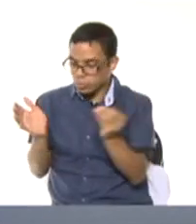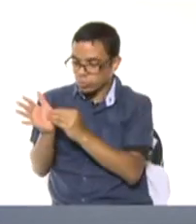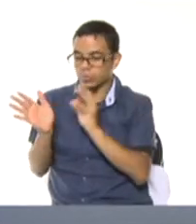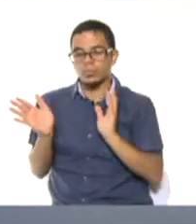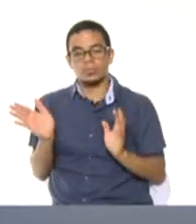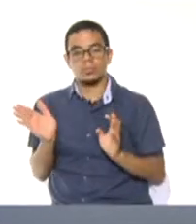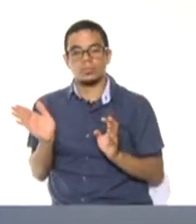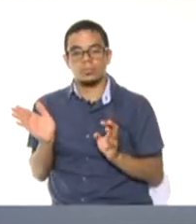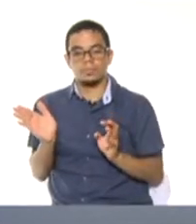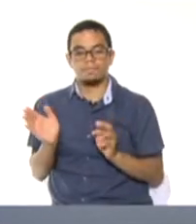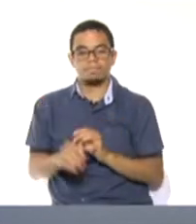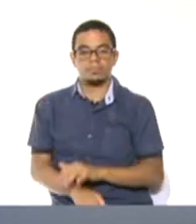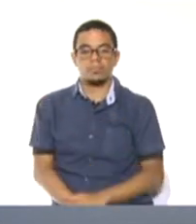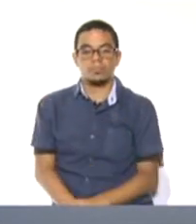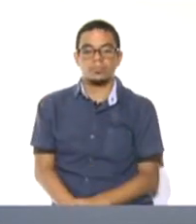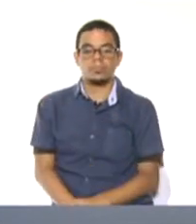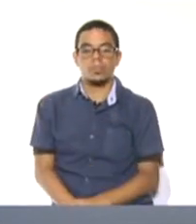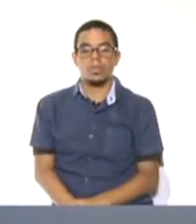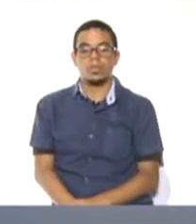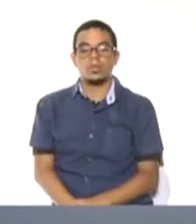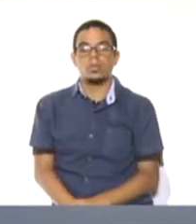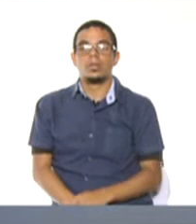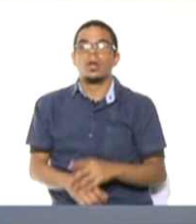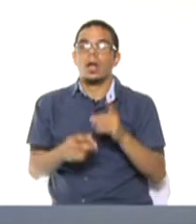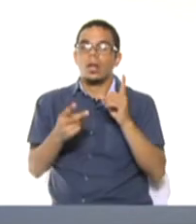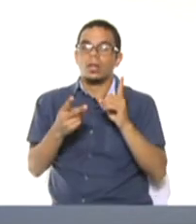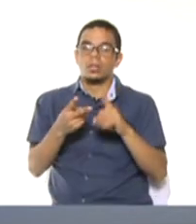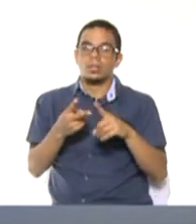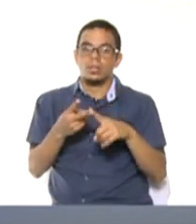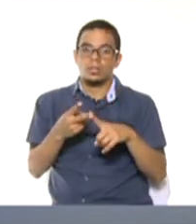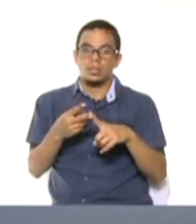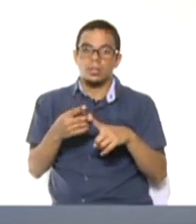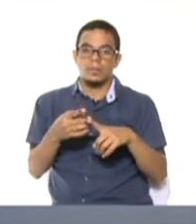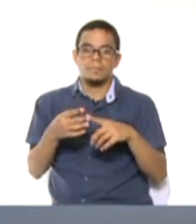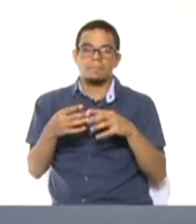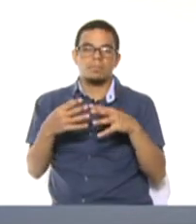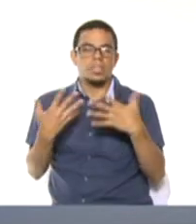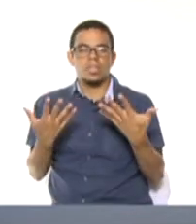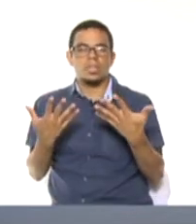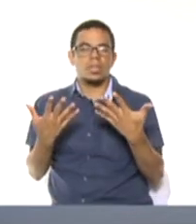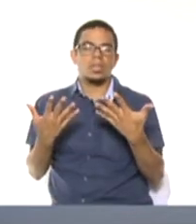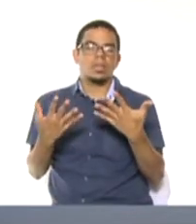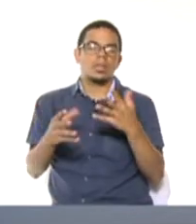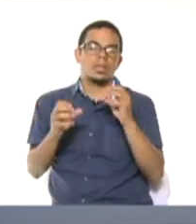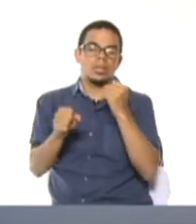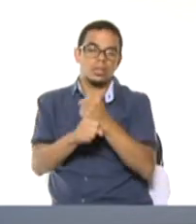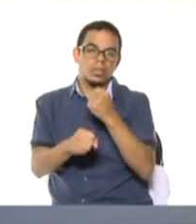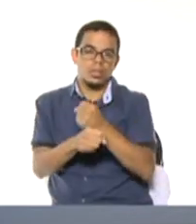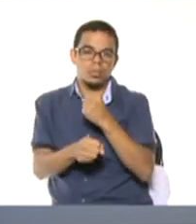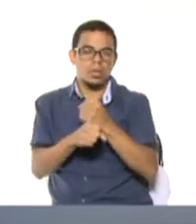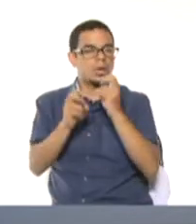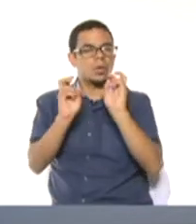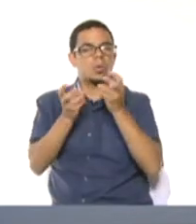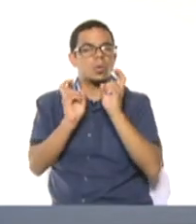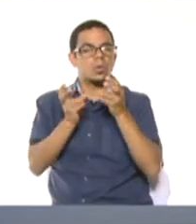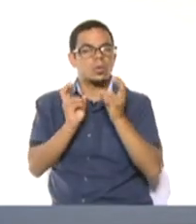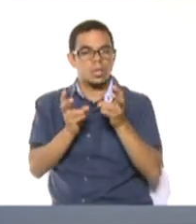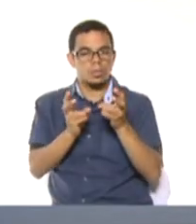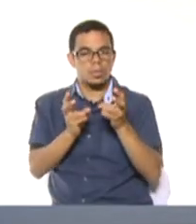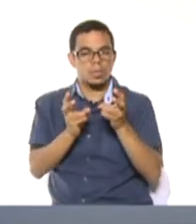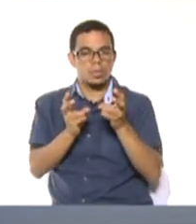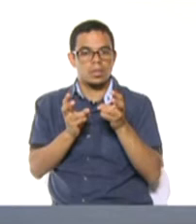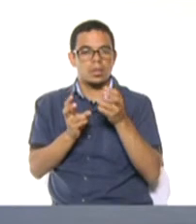menciona qué vamos a tratar en el tema, qué contenidos hay, de qué se trata el tema, de una